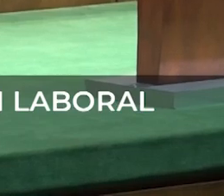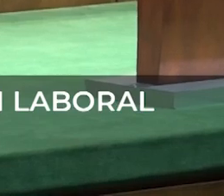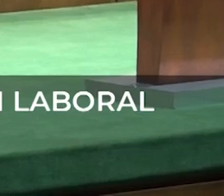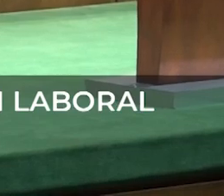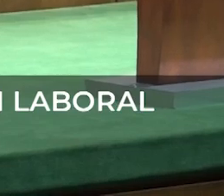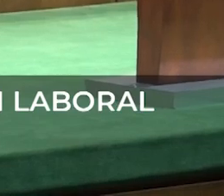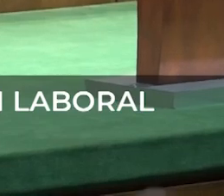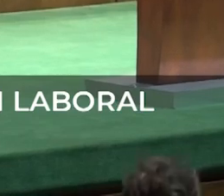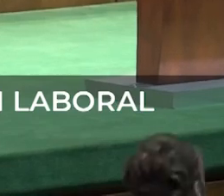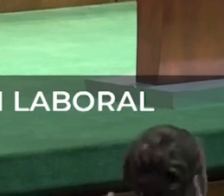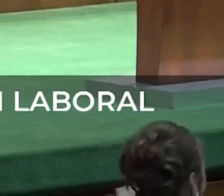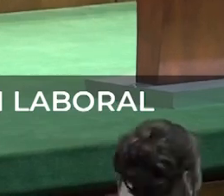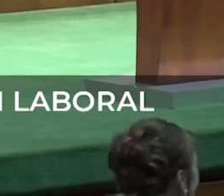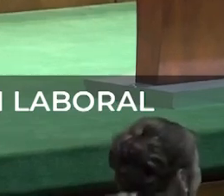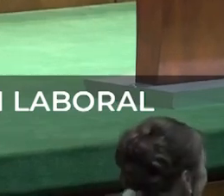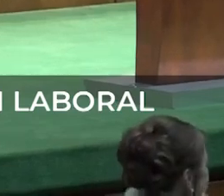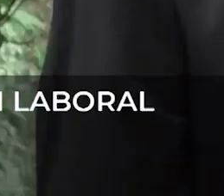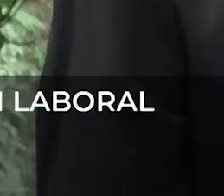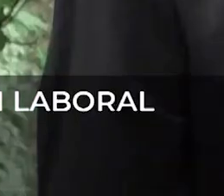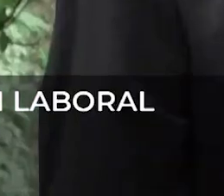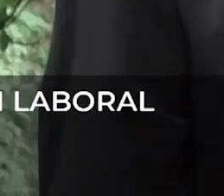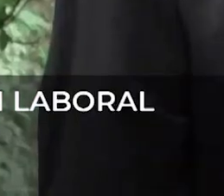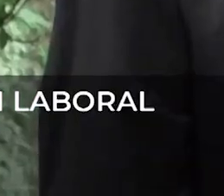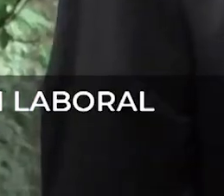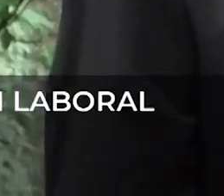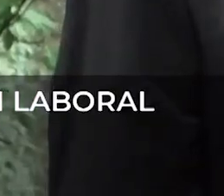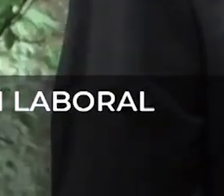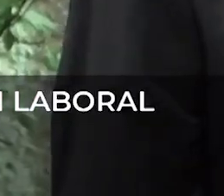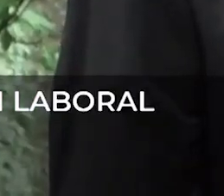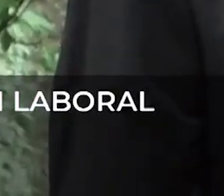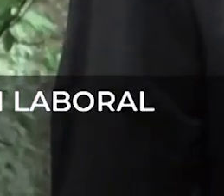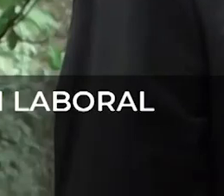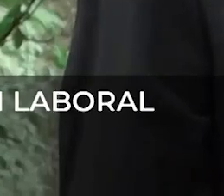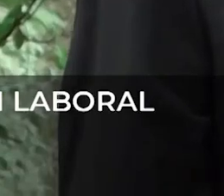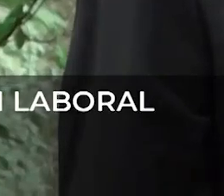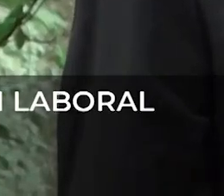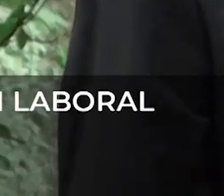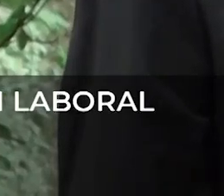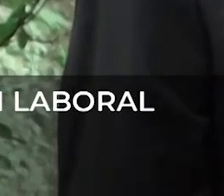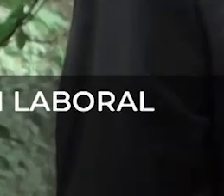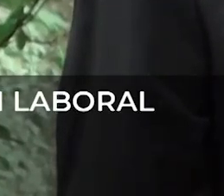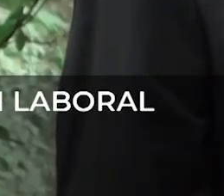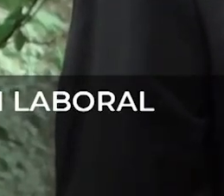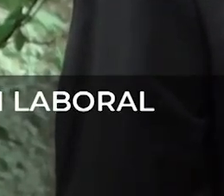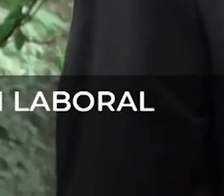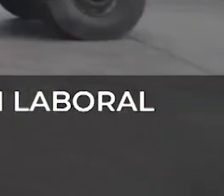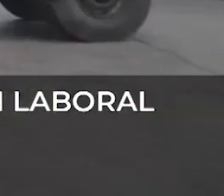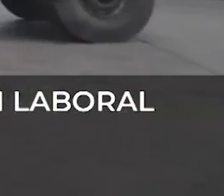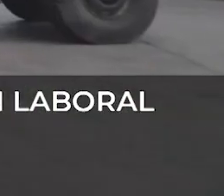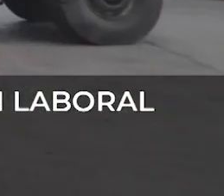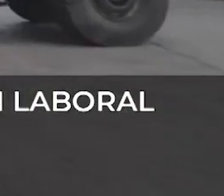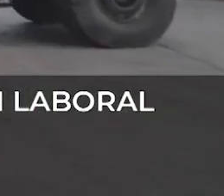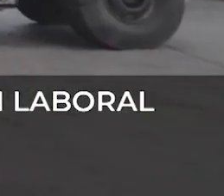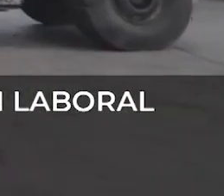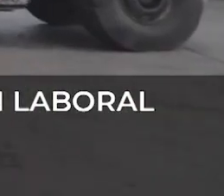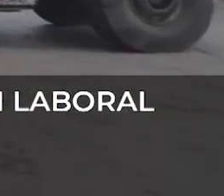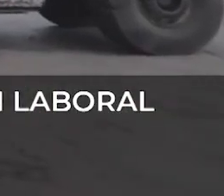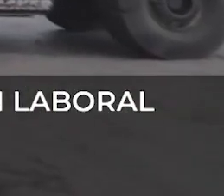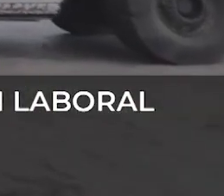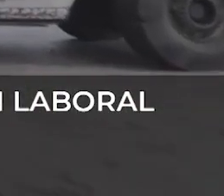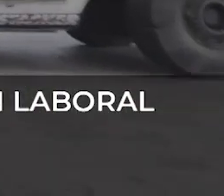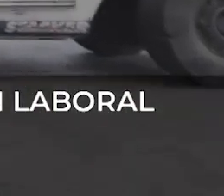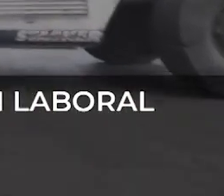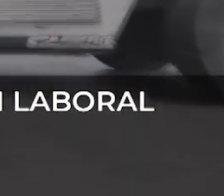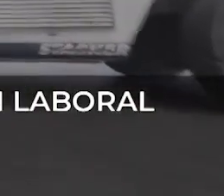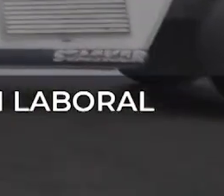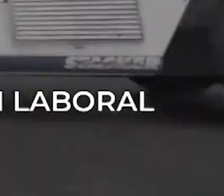indicador mensual de la actividad económica, el jefe de la política monetaria reiteró un crecimiento interanual de un 5.6%